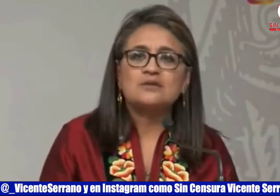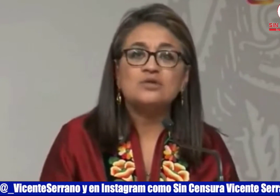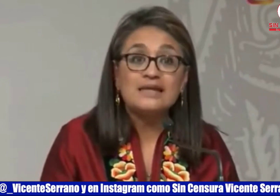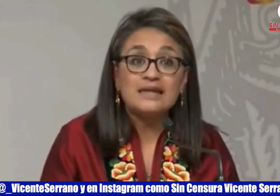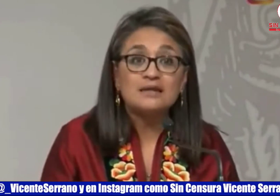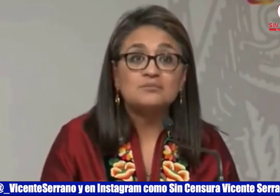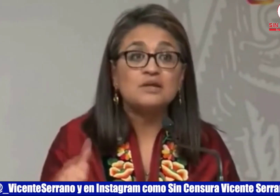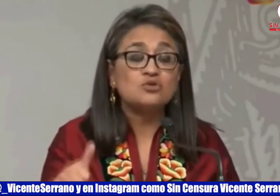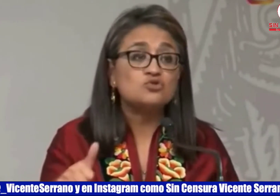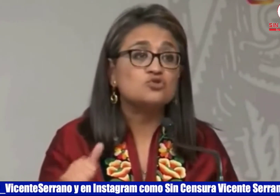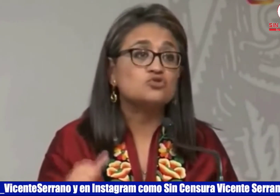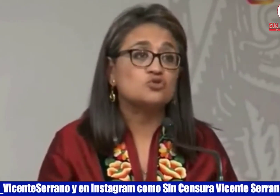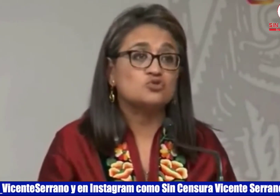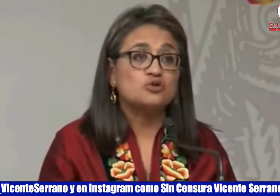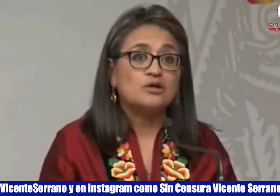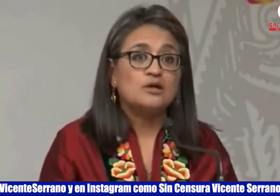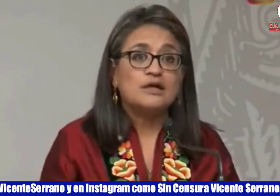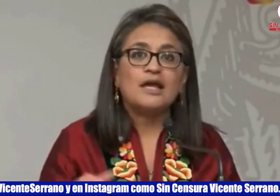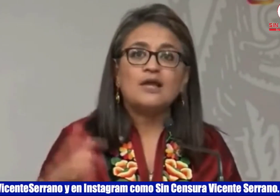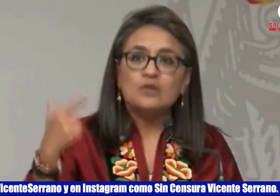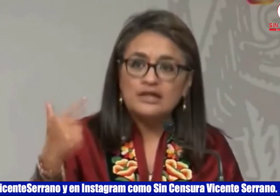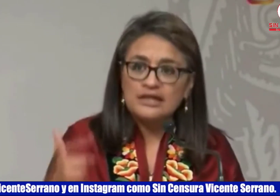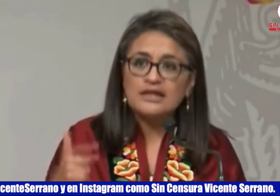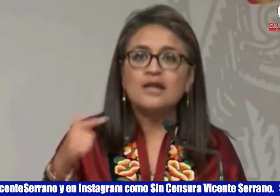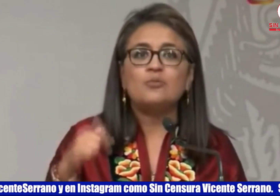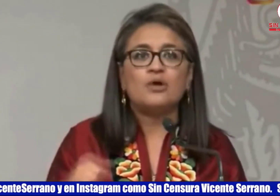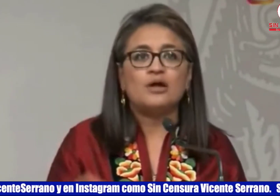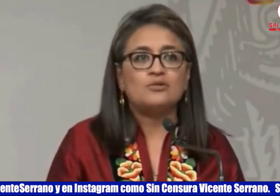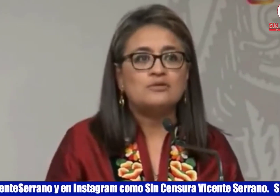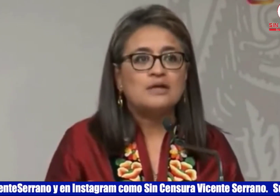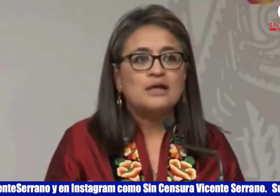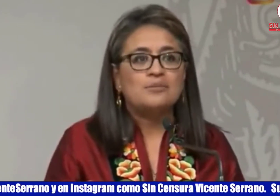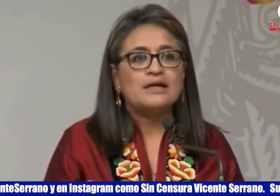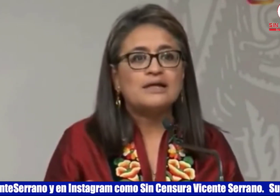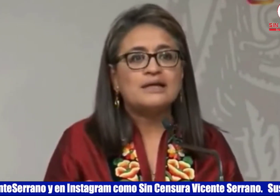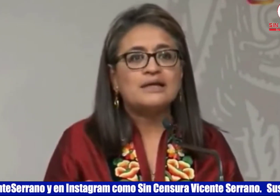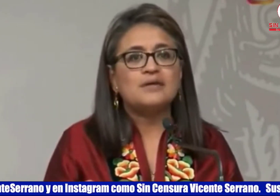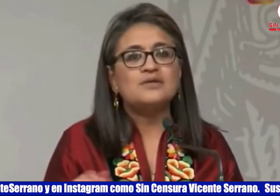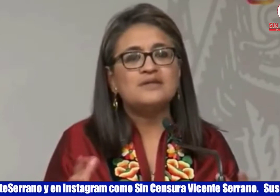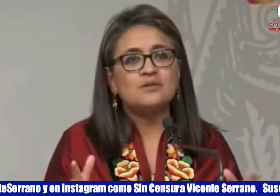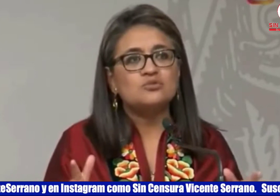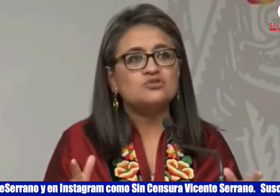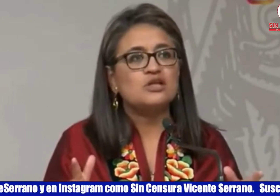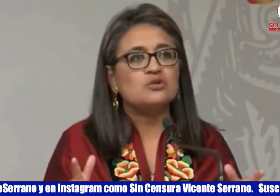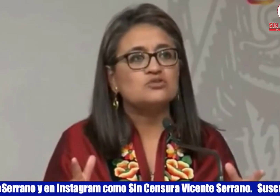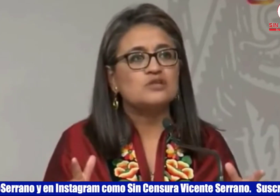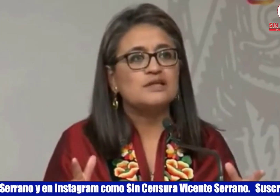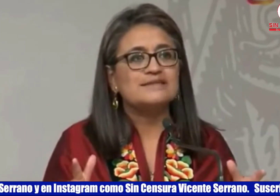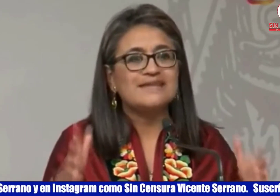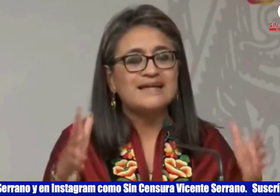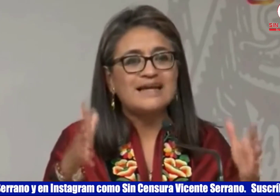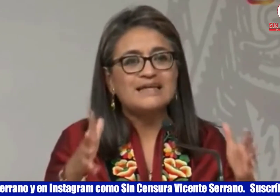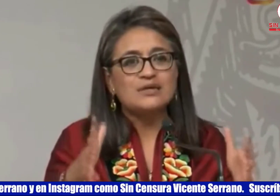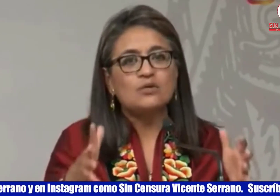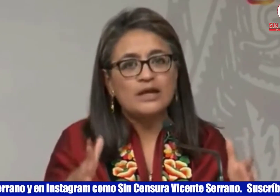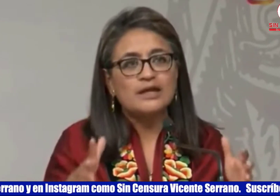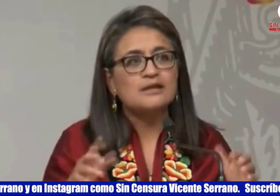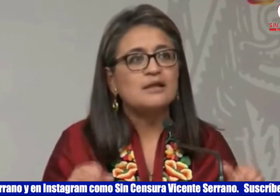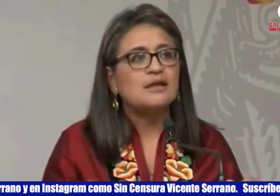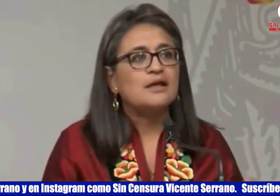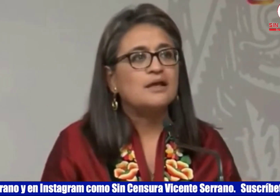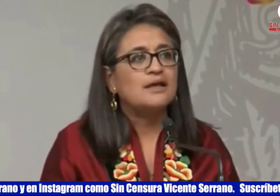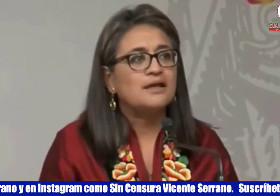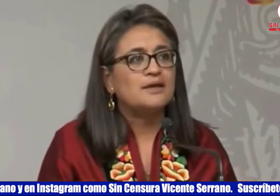transitemos hacia un INE menos costoso, que lo elija el pueblo, para que evitemos que los que están